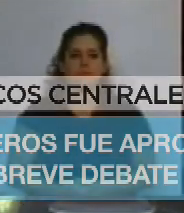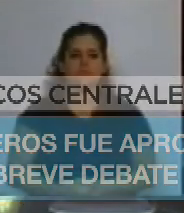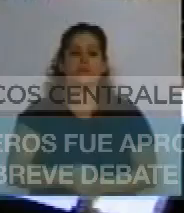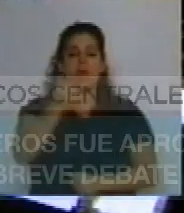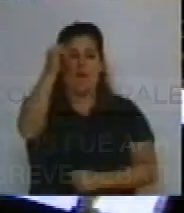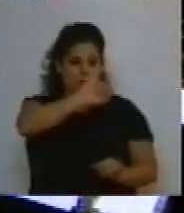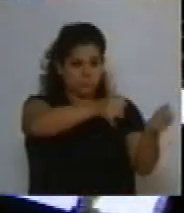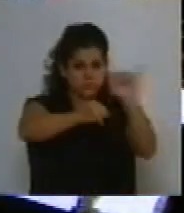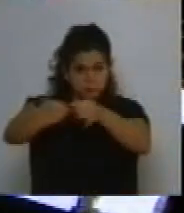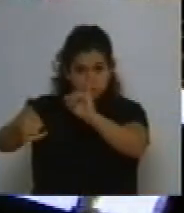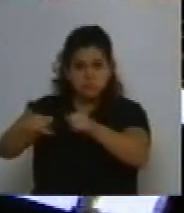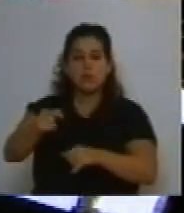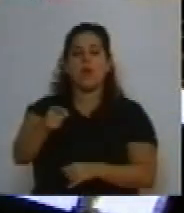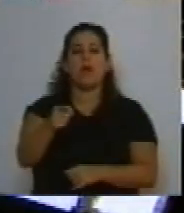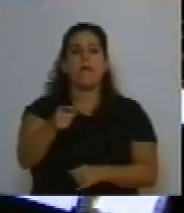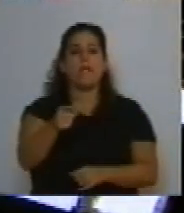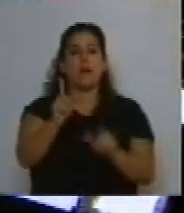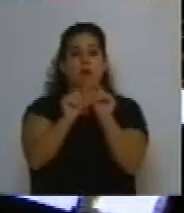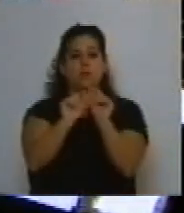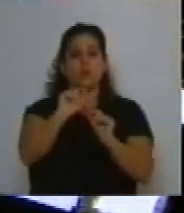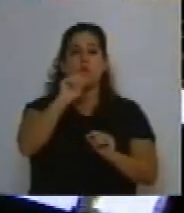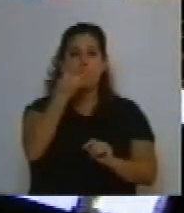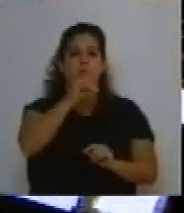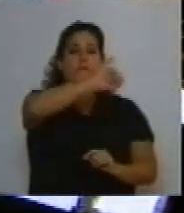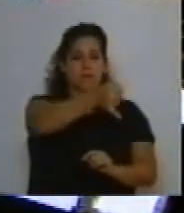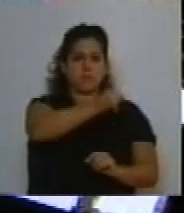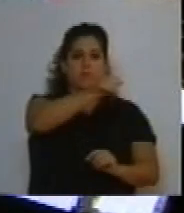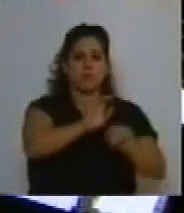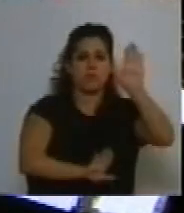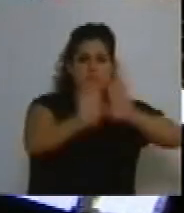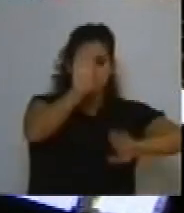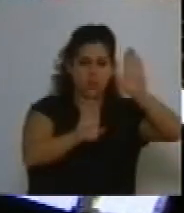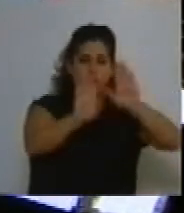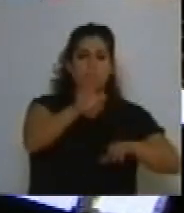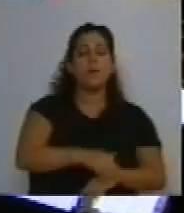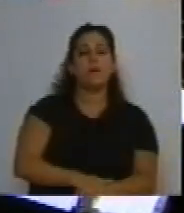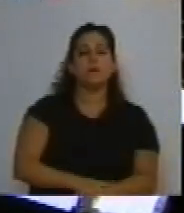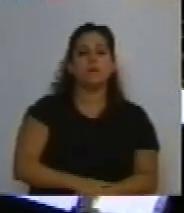hay asentimiento, sirvan. Artículo 4, los que estén por la afirmativa, si vas a expresar su voto.